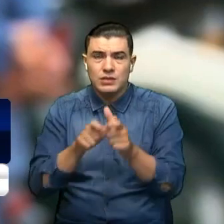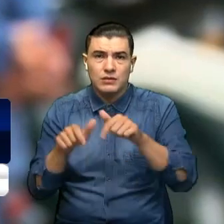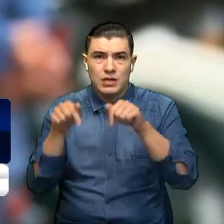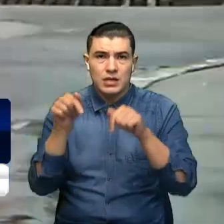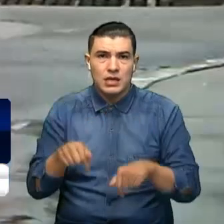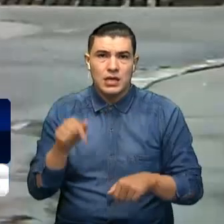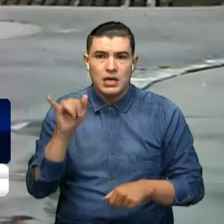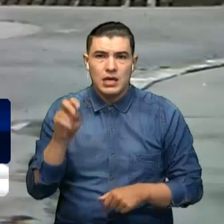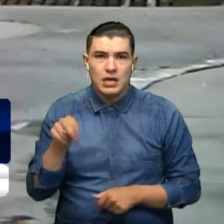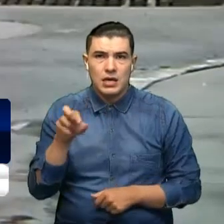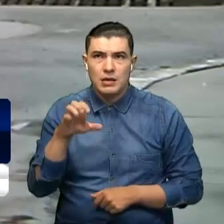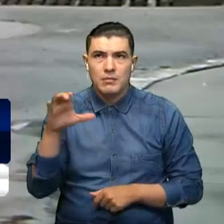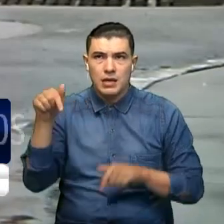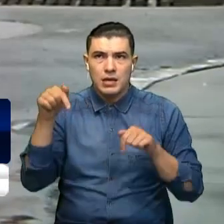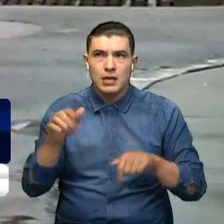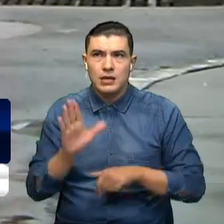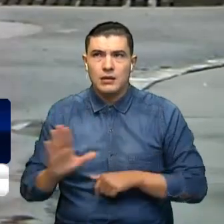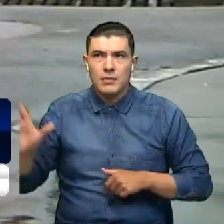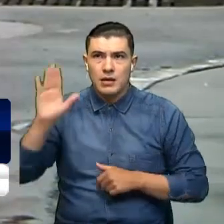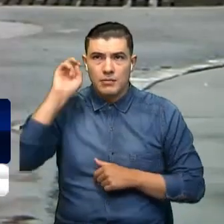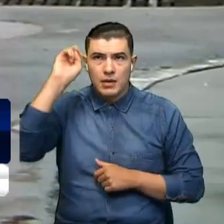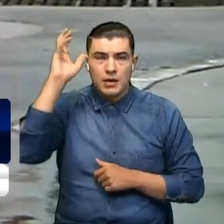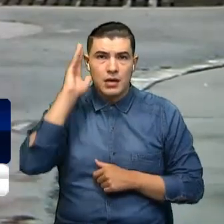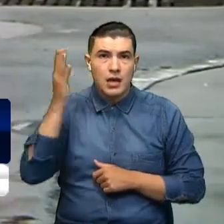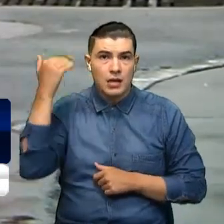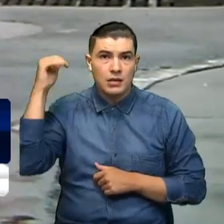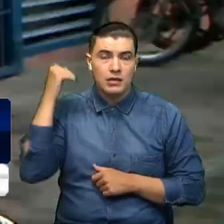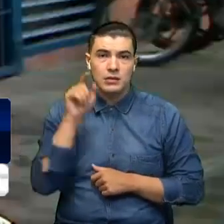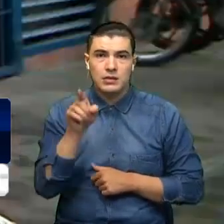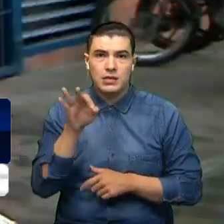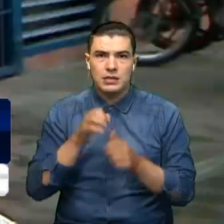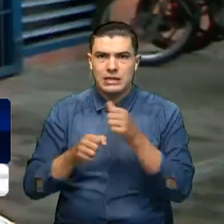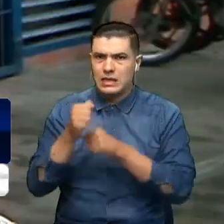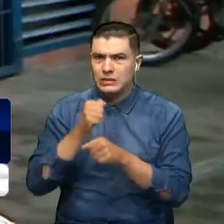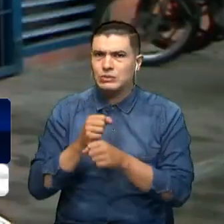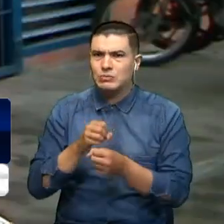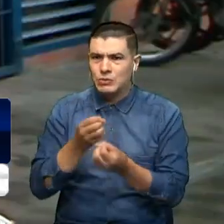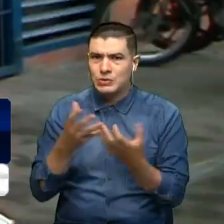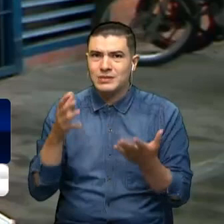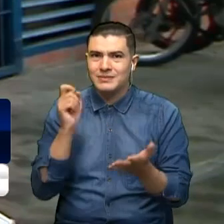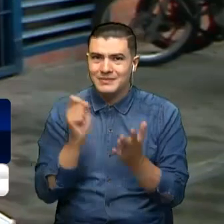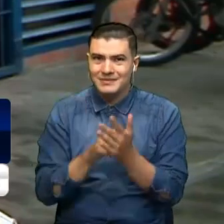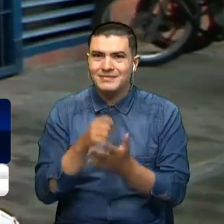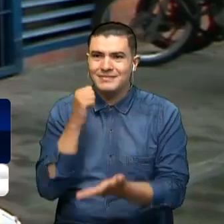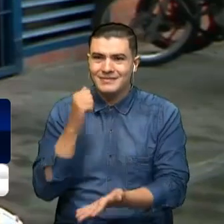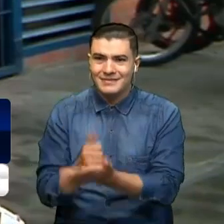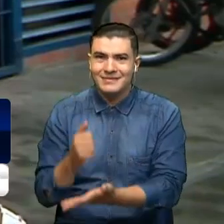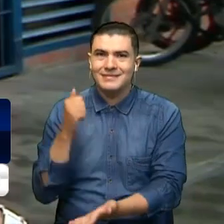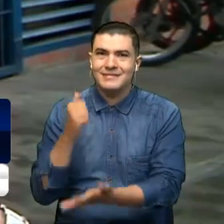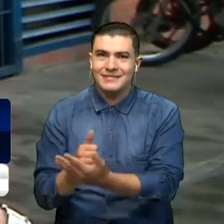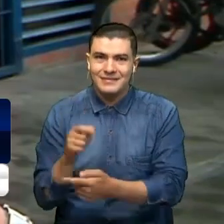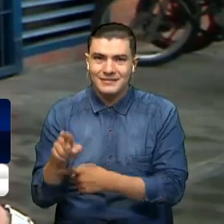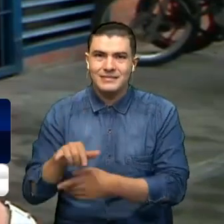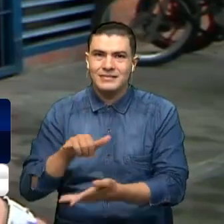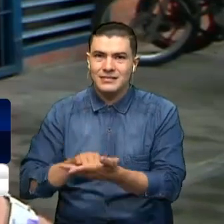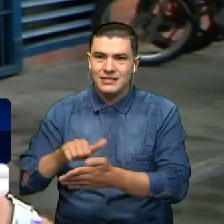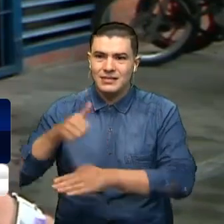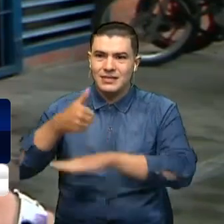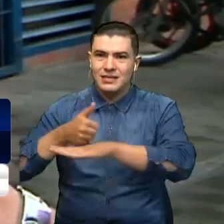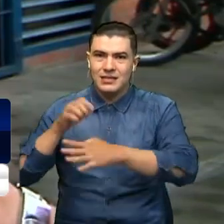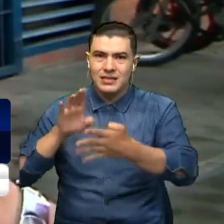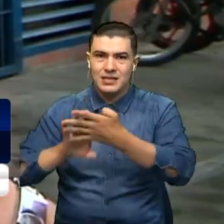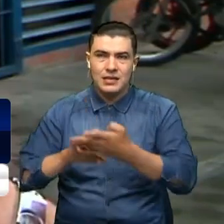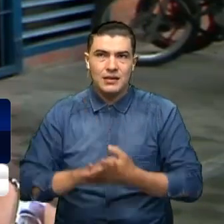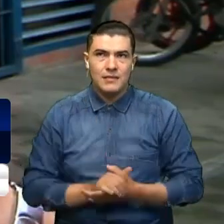que se han dado en norte de santander en los últimos 13 años desafortunadamente la gran mayoría de los